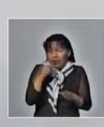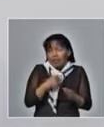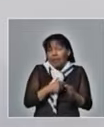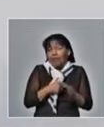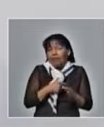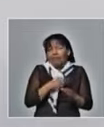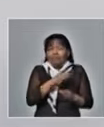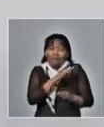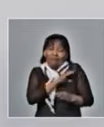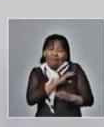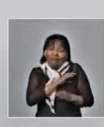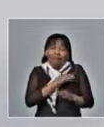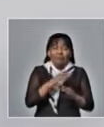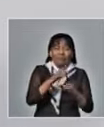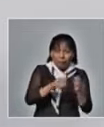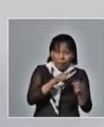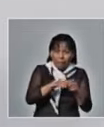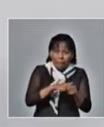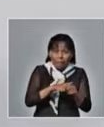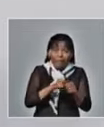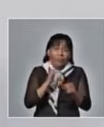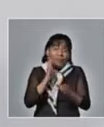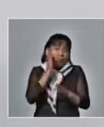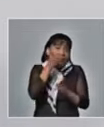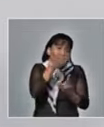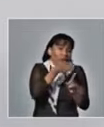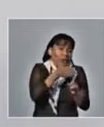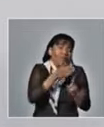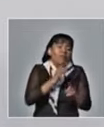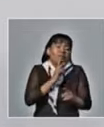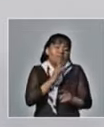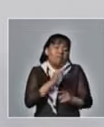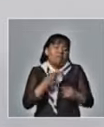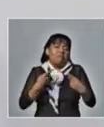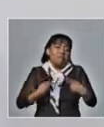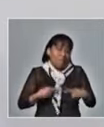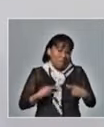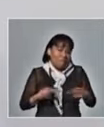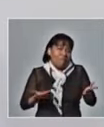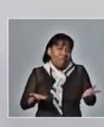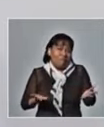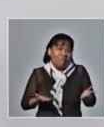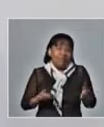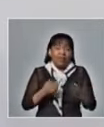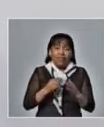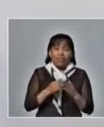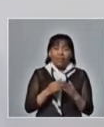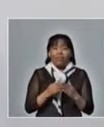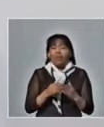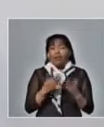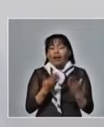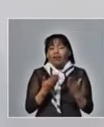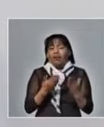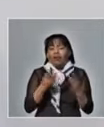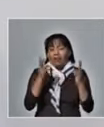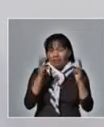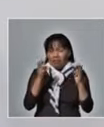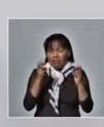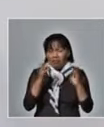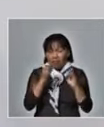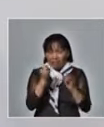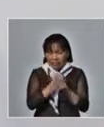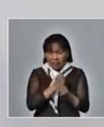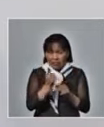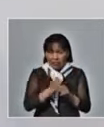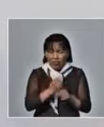ciudadano. Y de la misma manera, a lo largo de toda la primaria, tenemos que incluir contenidos de violencia en la familia. ¿Por qué? Porque uno de cada